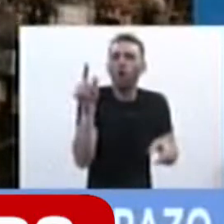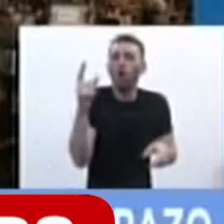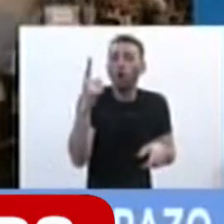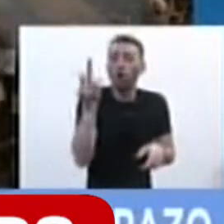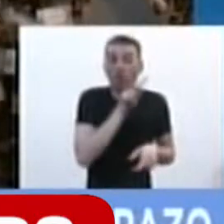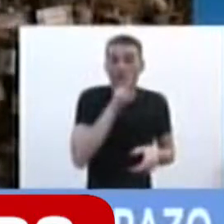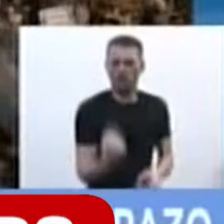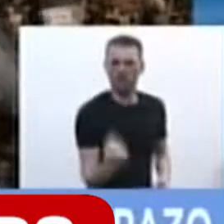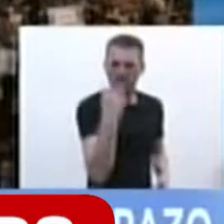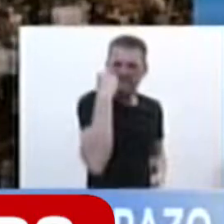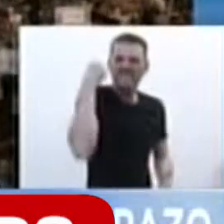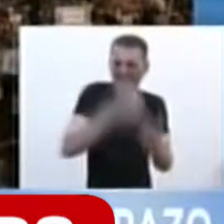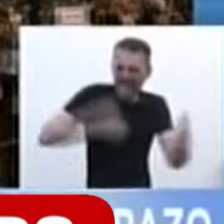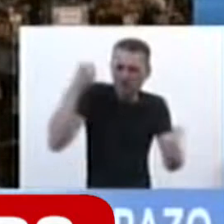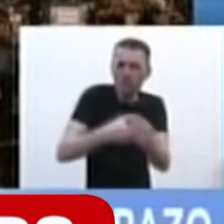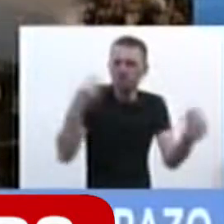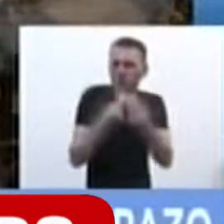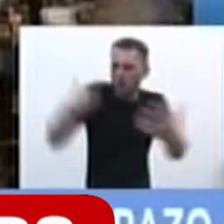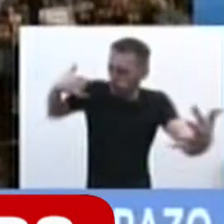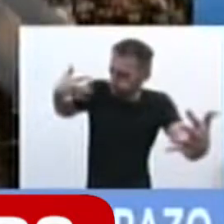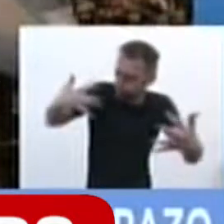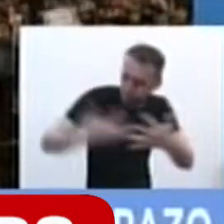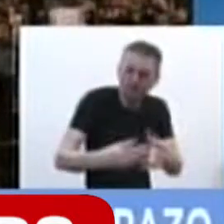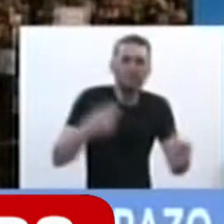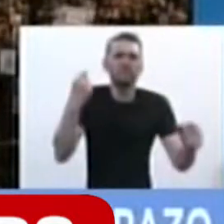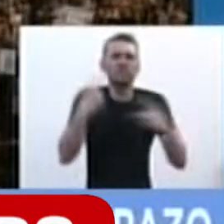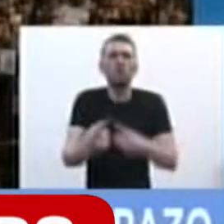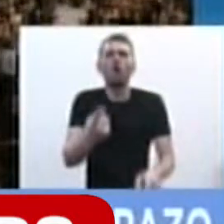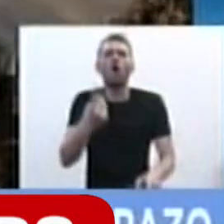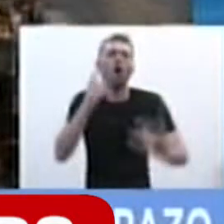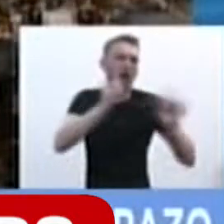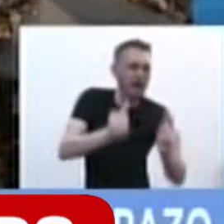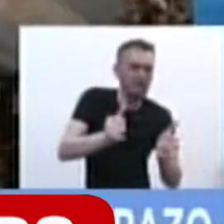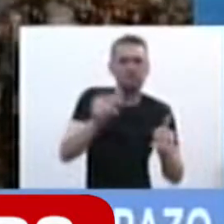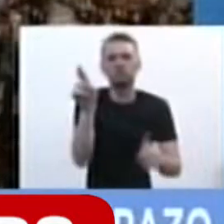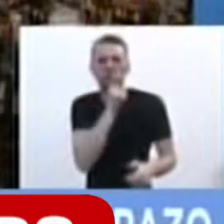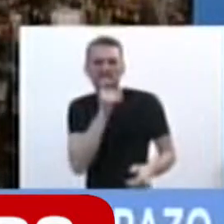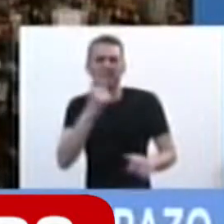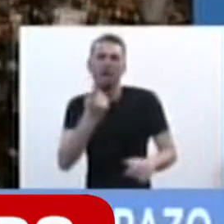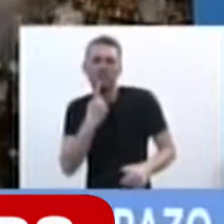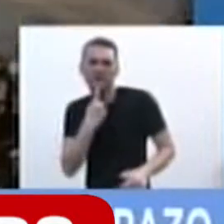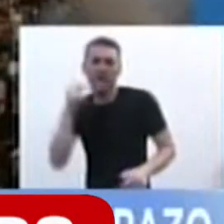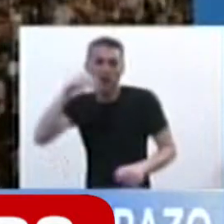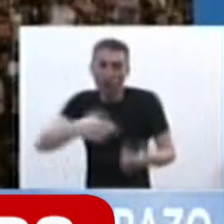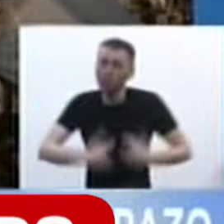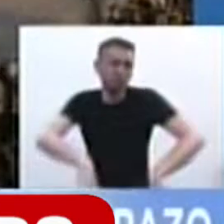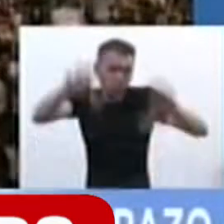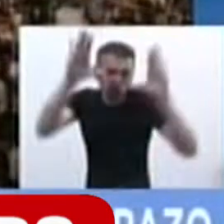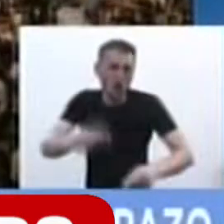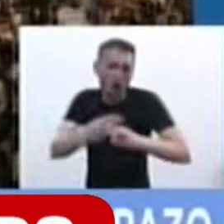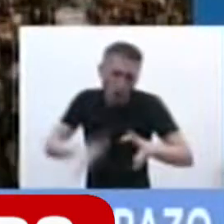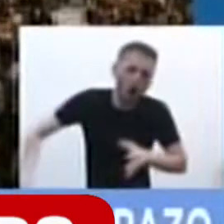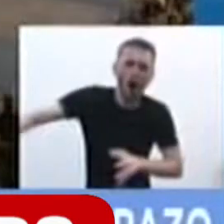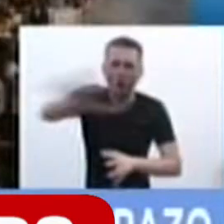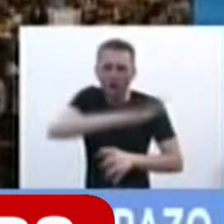vienen luchando con tanta fuerza y hace tanto tiempo, por las pibas, por los pibes que hoy están en todas las plazas de